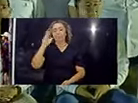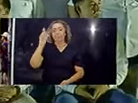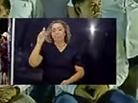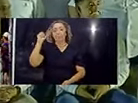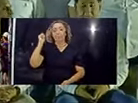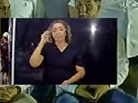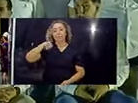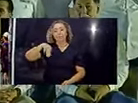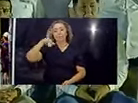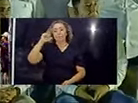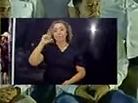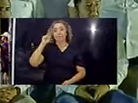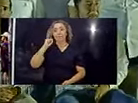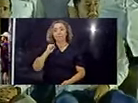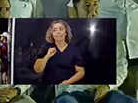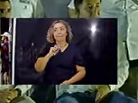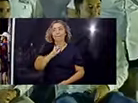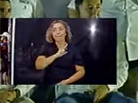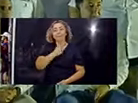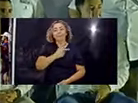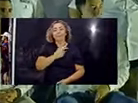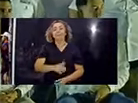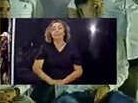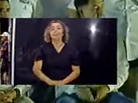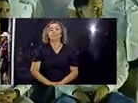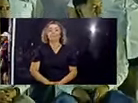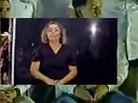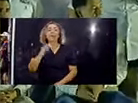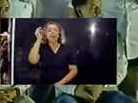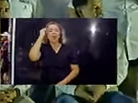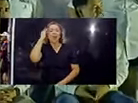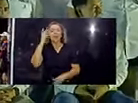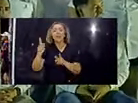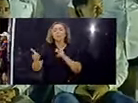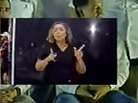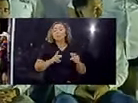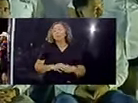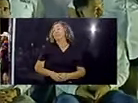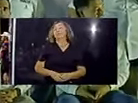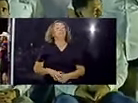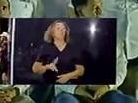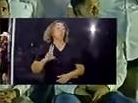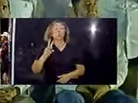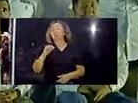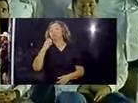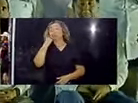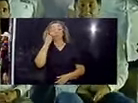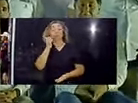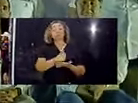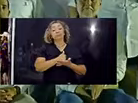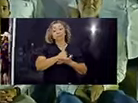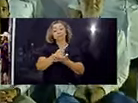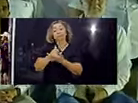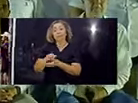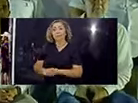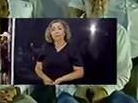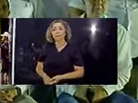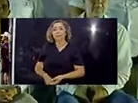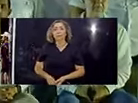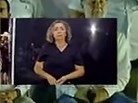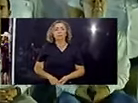no no ellos no creen en los programas del bienestar qué les decimos